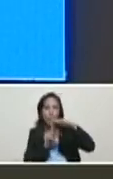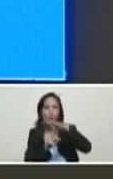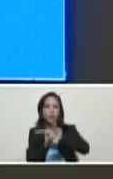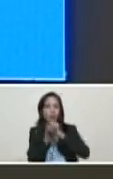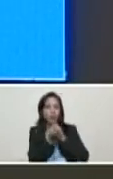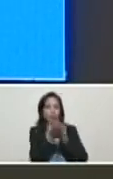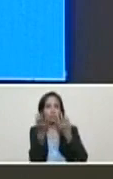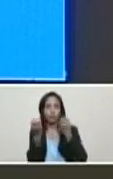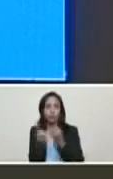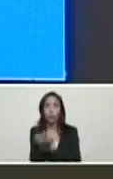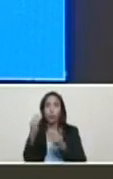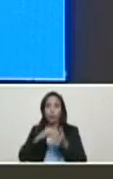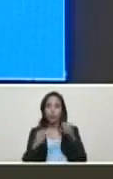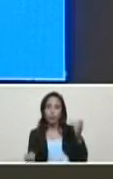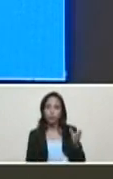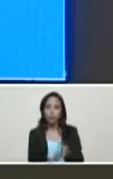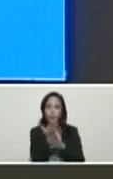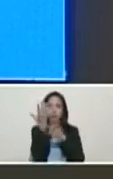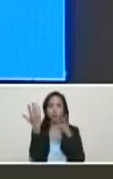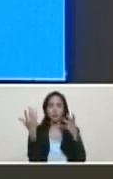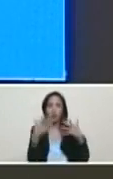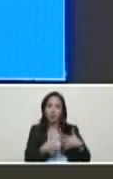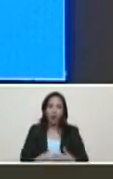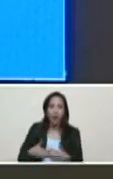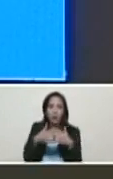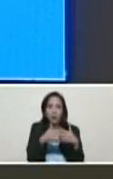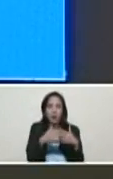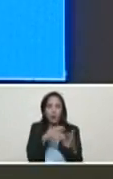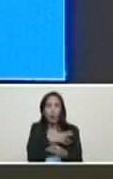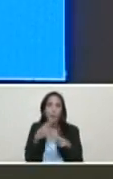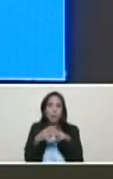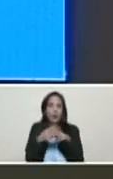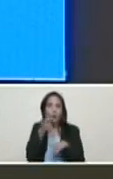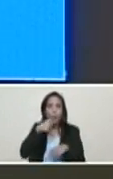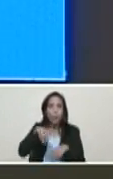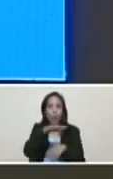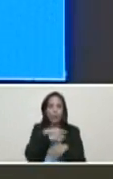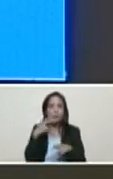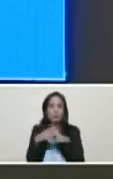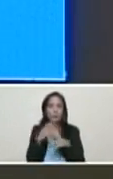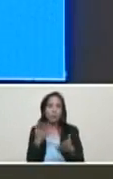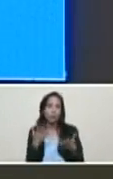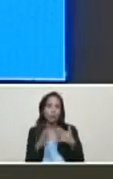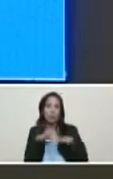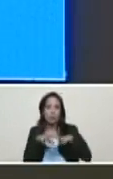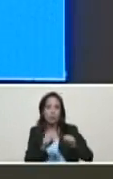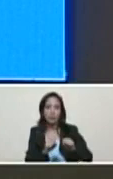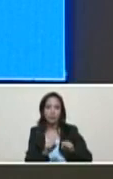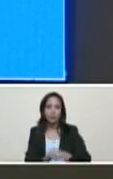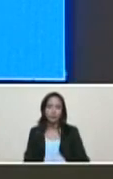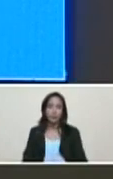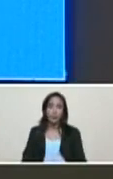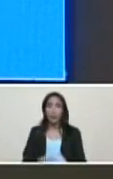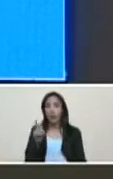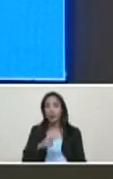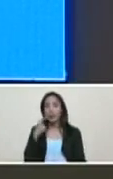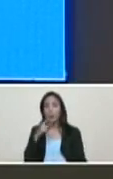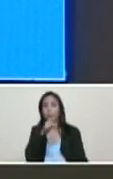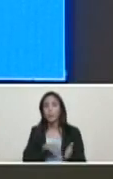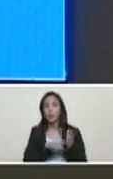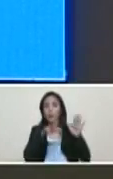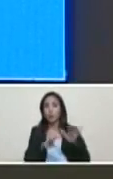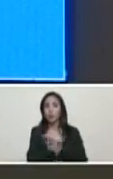el surgimiento del imperialismo norteamericano como peligro para los pueblos de América. En aquella expresión de